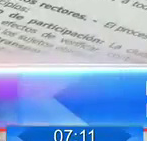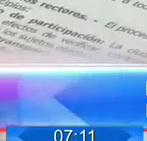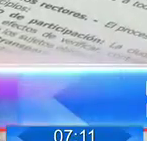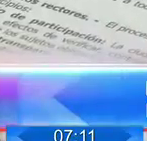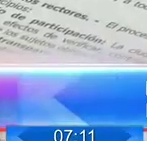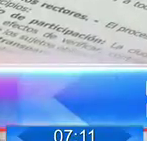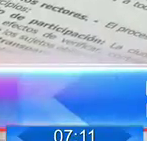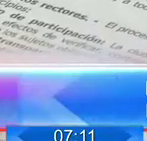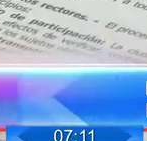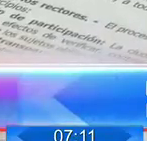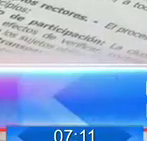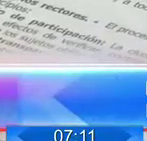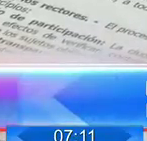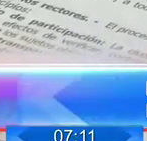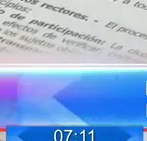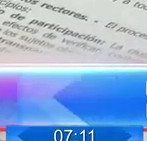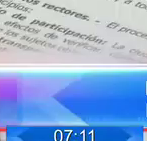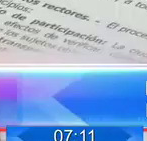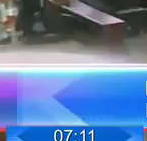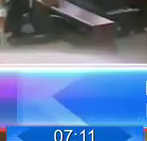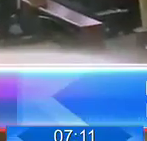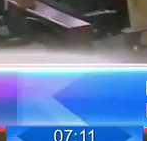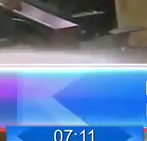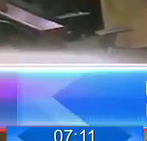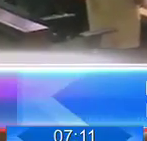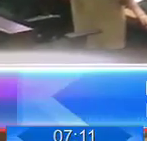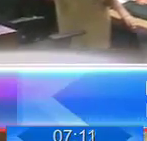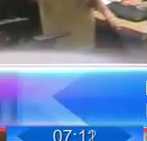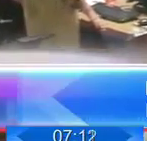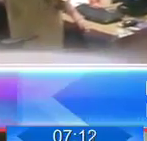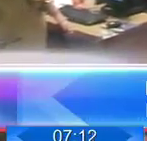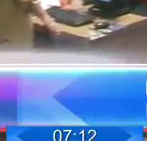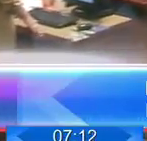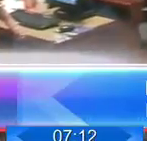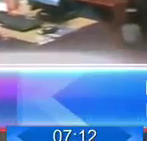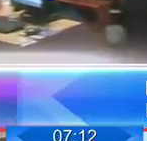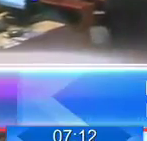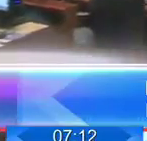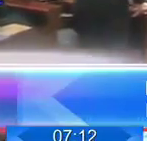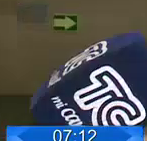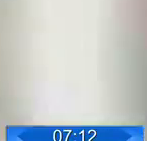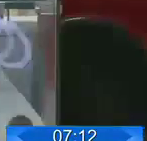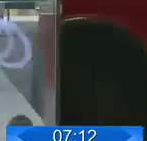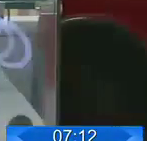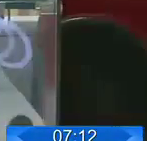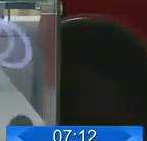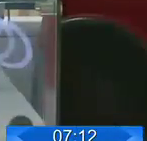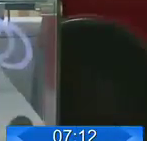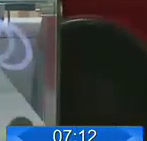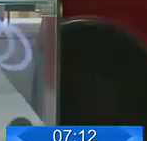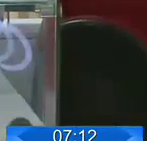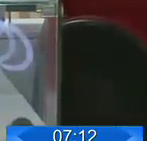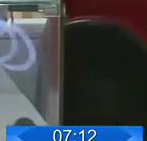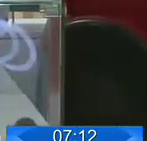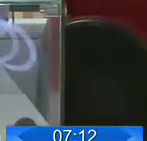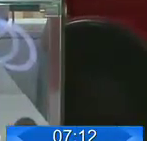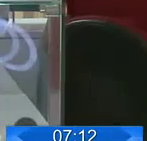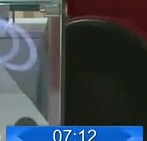se sumará al pedido de destitución de la asambleísta Ana Galarza. Y también estaremos contando que queda sin efecto la